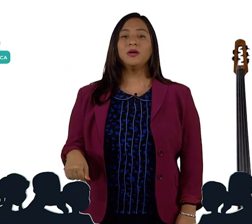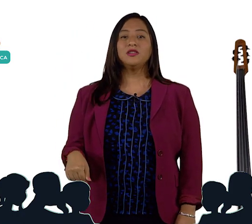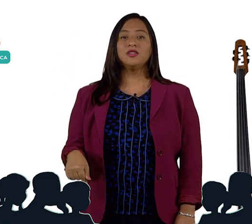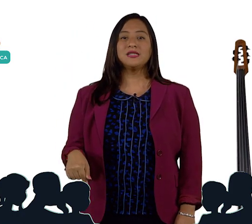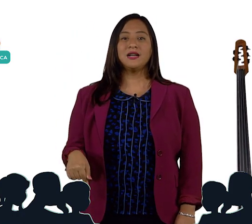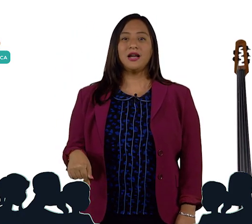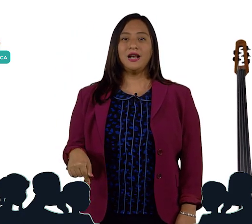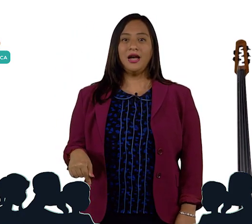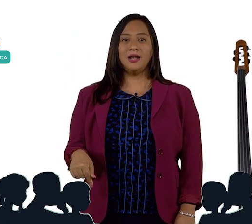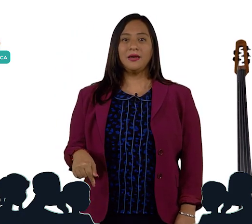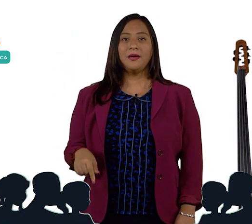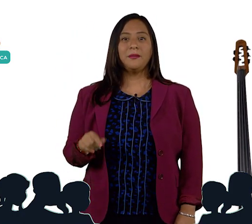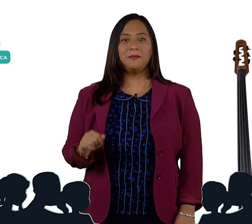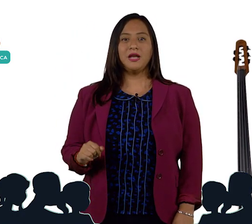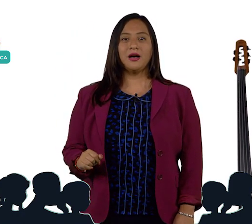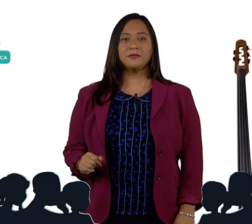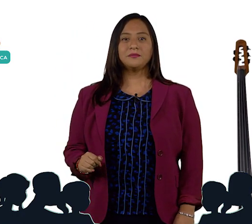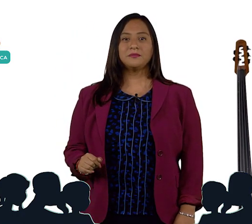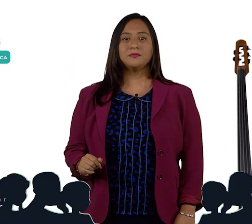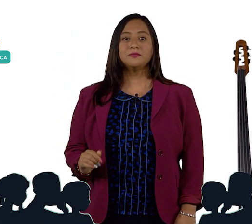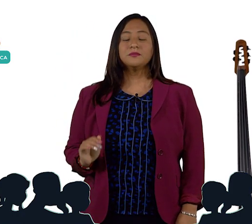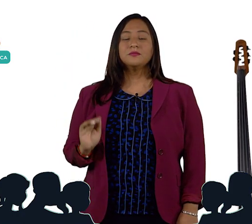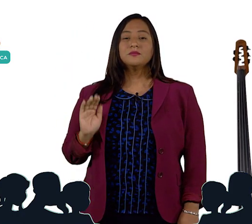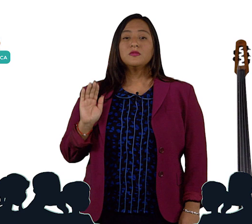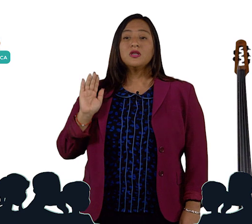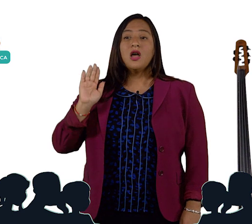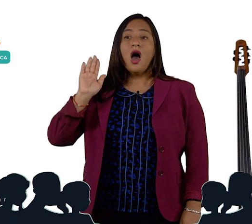al momento de sacar el aire. Mira.